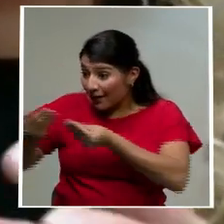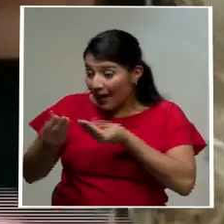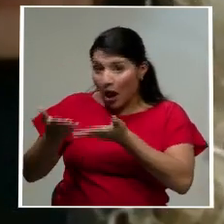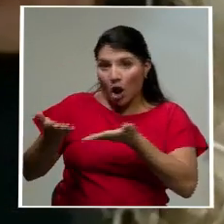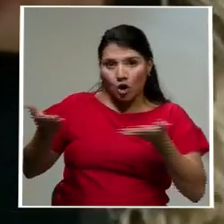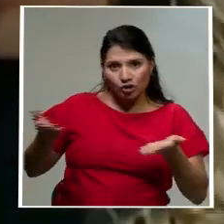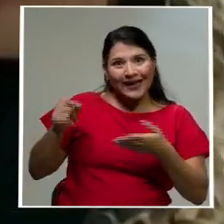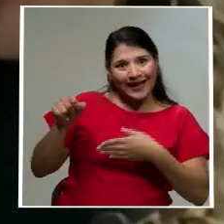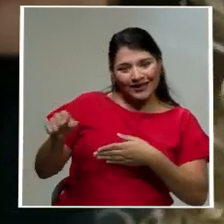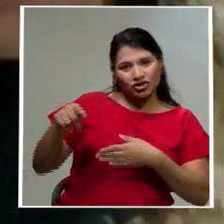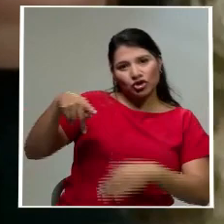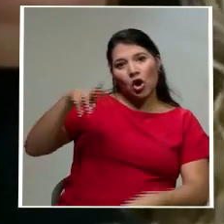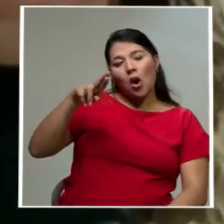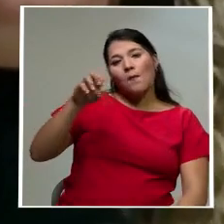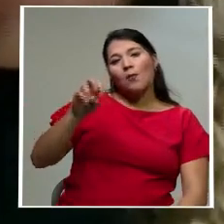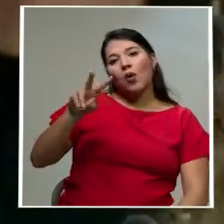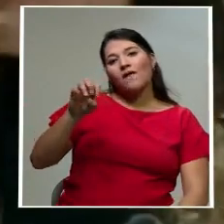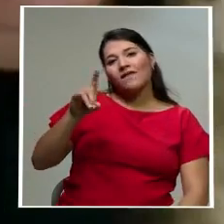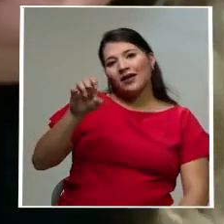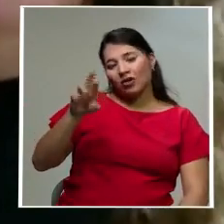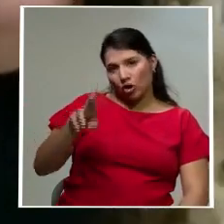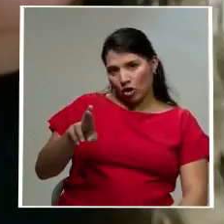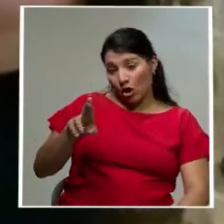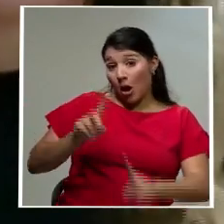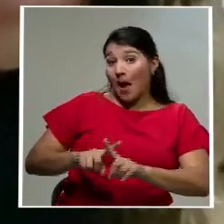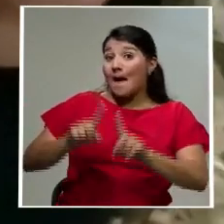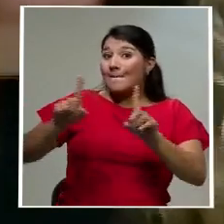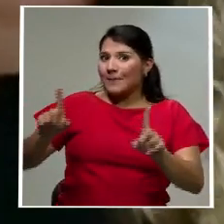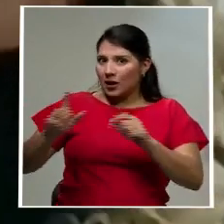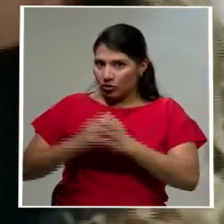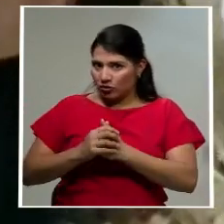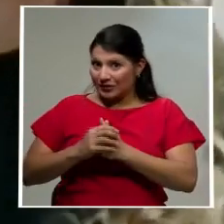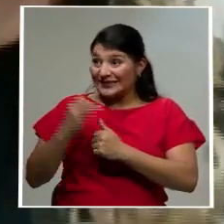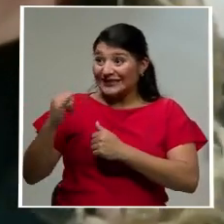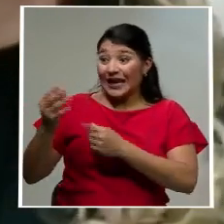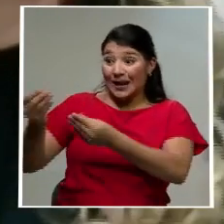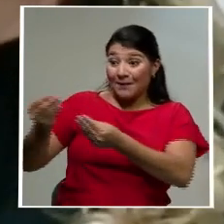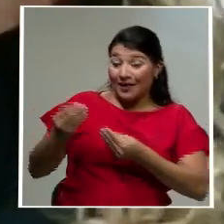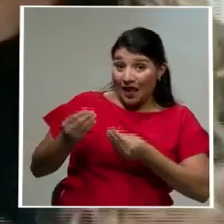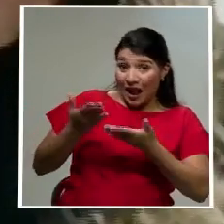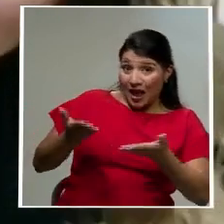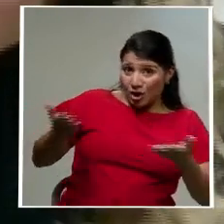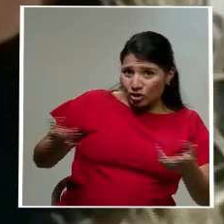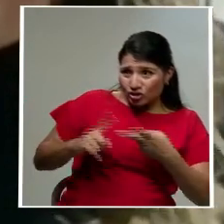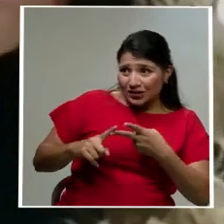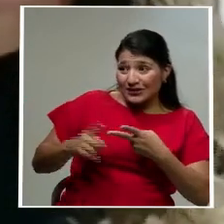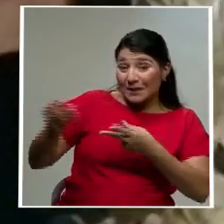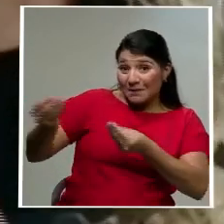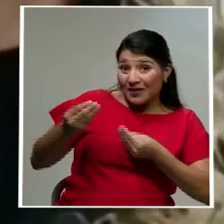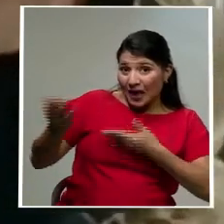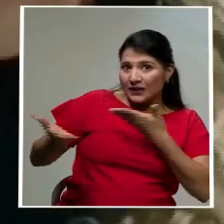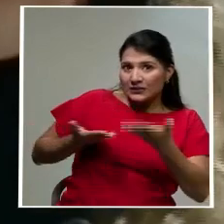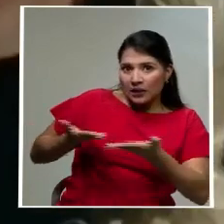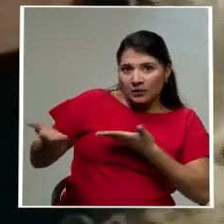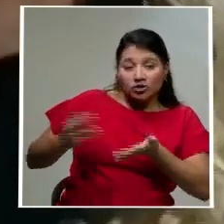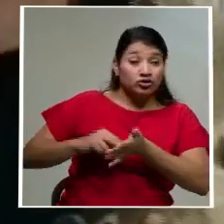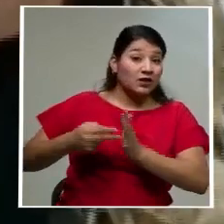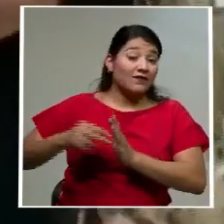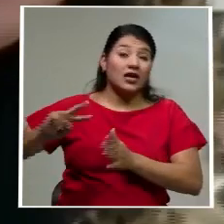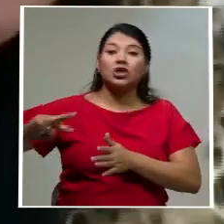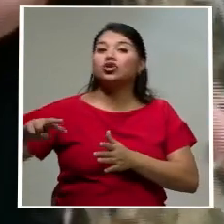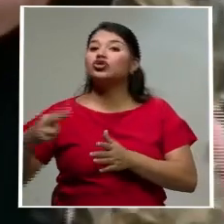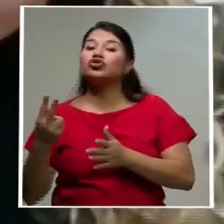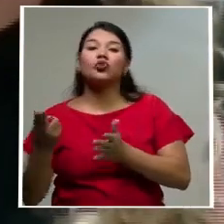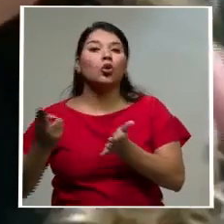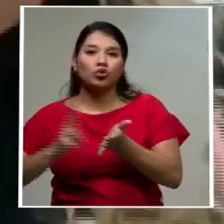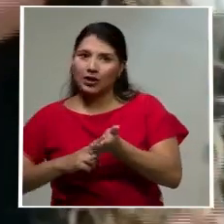tengo una empresa que me provee los materiales y además pone la mano de obra, eso es un subcontrato. camuflado, disfrazado con tecnicismos,